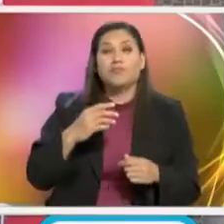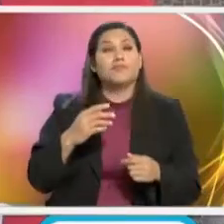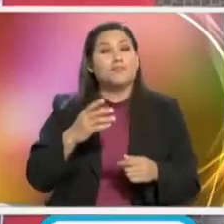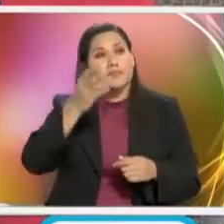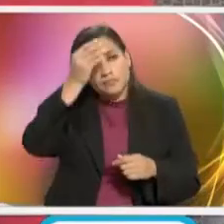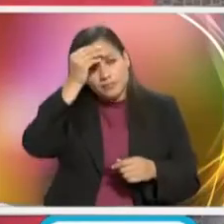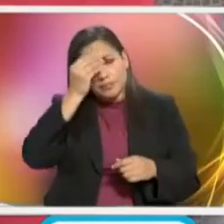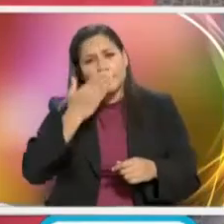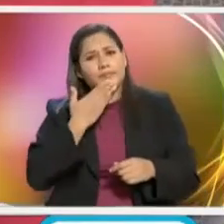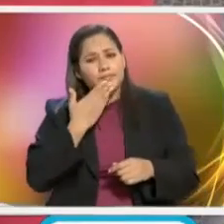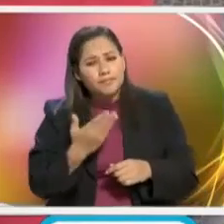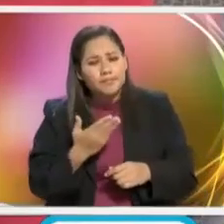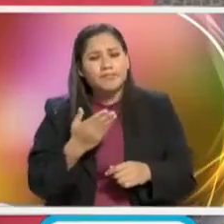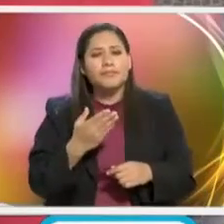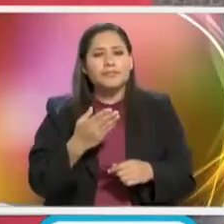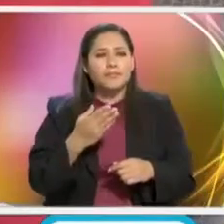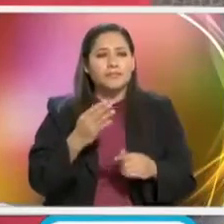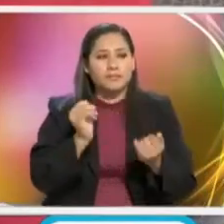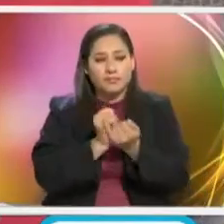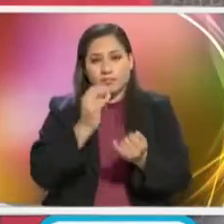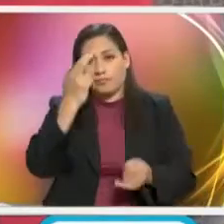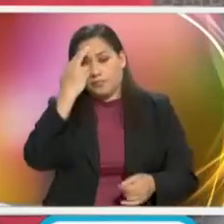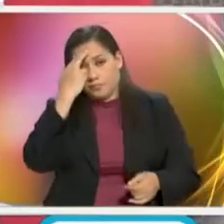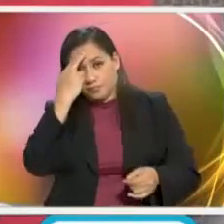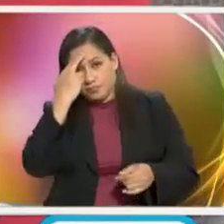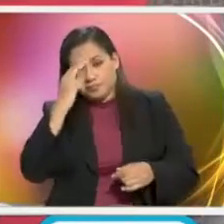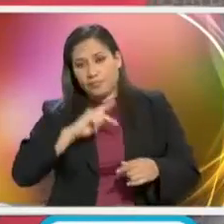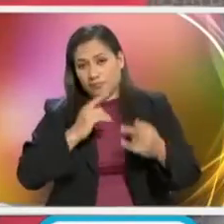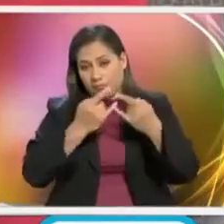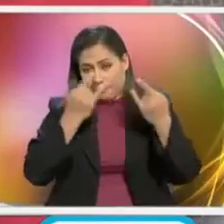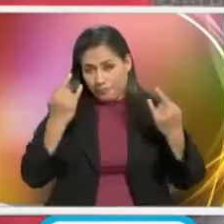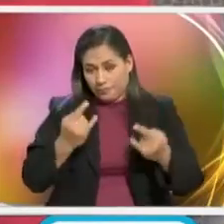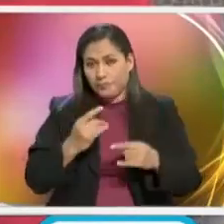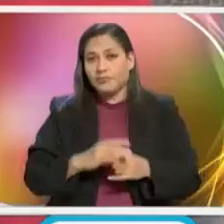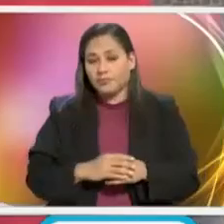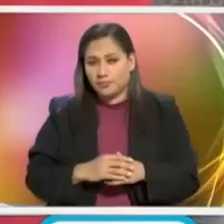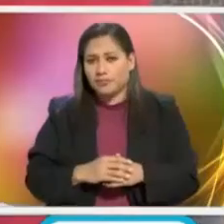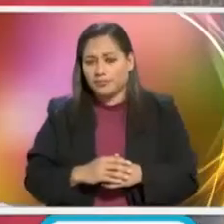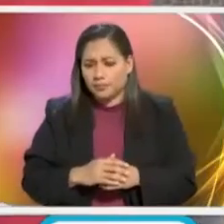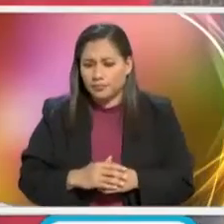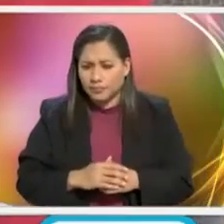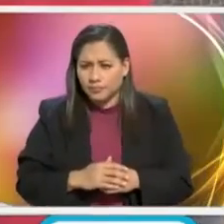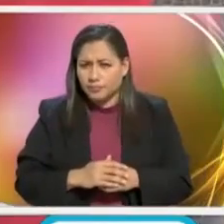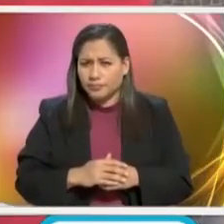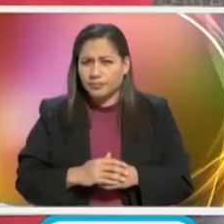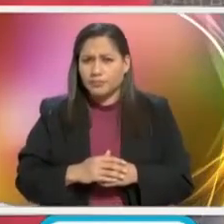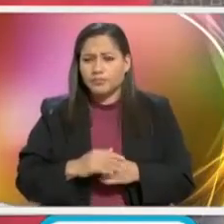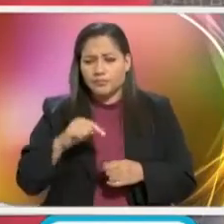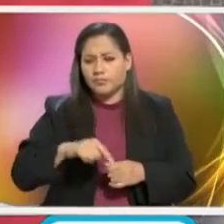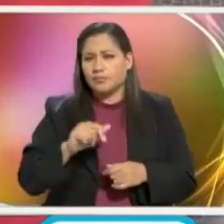México y a la vez, claro, está aprender y recordar pues nuestra historia, lo que ha creado a este